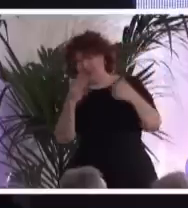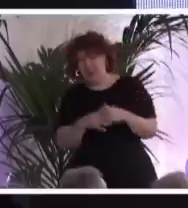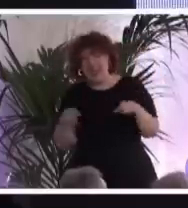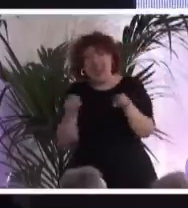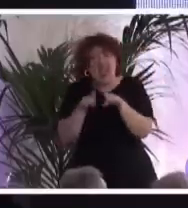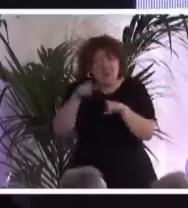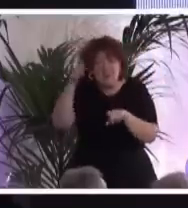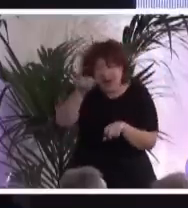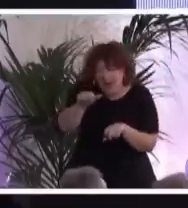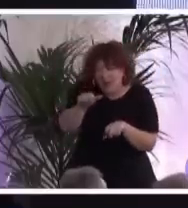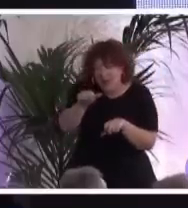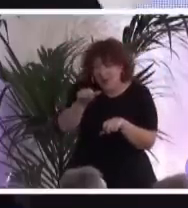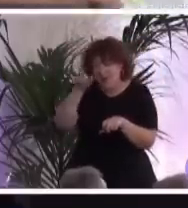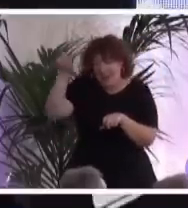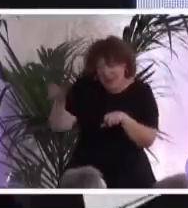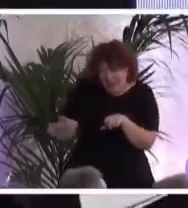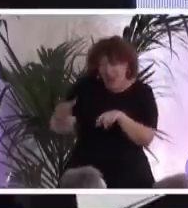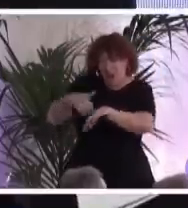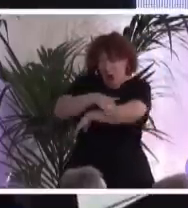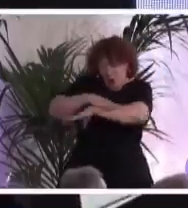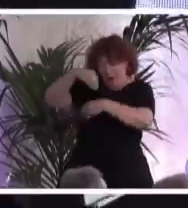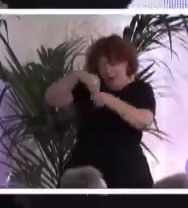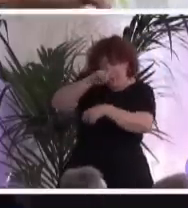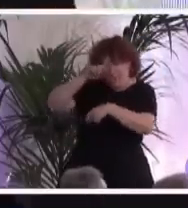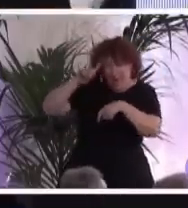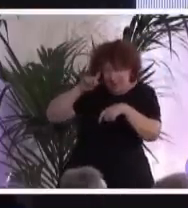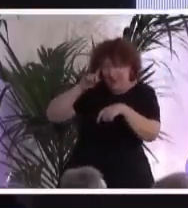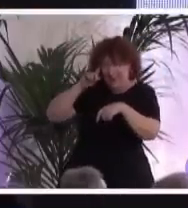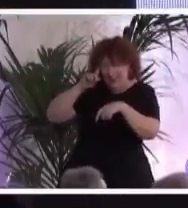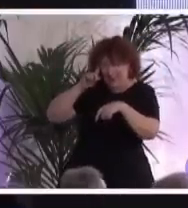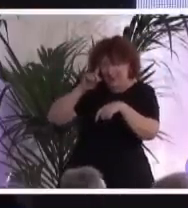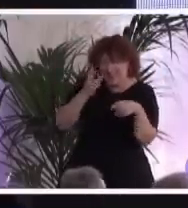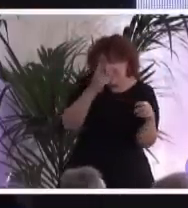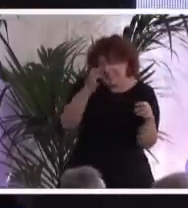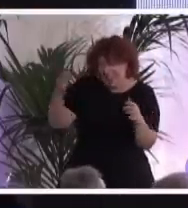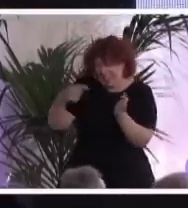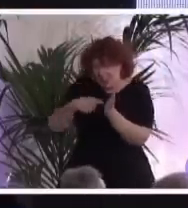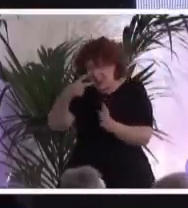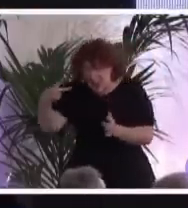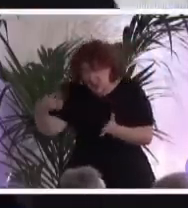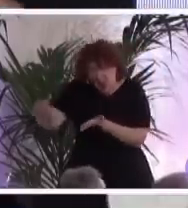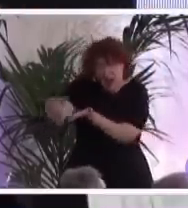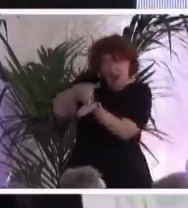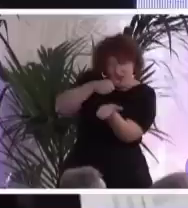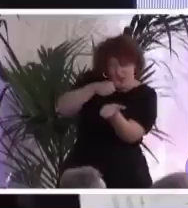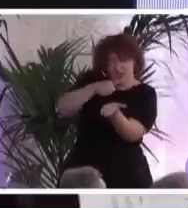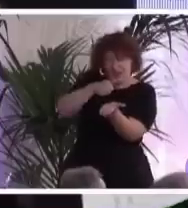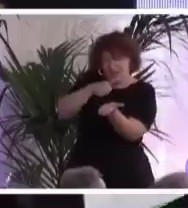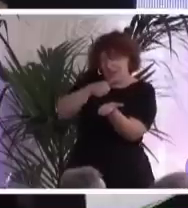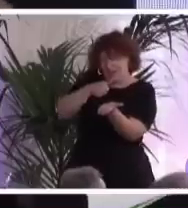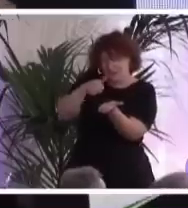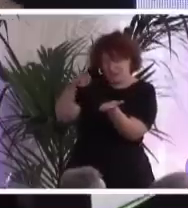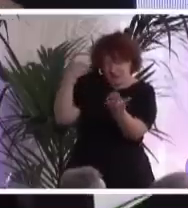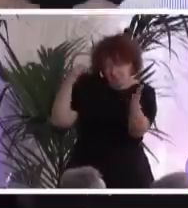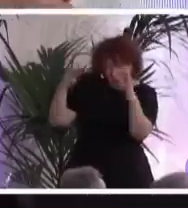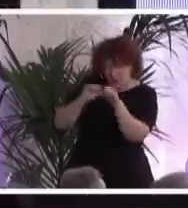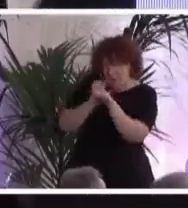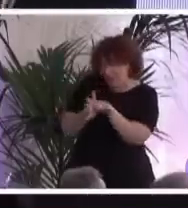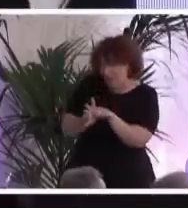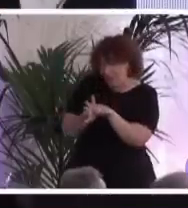hermano de la persona que gobierna en Madrid se lleva 300.000 euros en plena pandemia